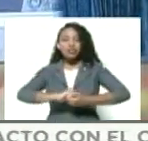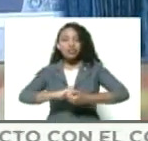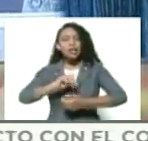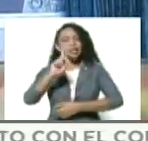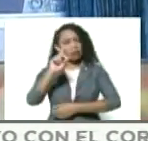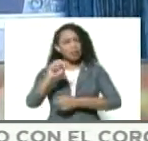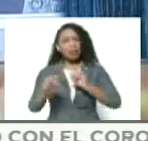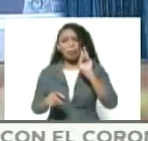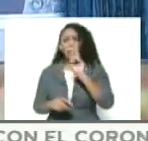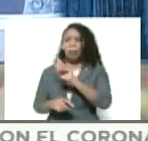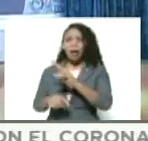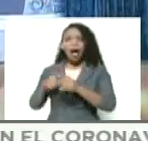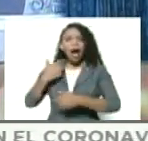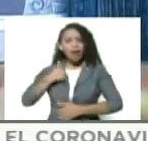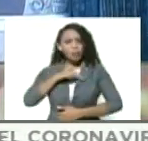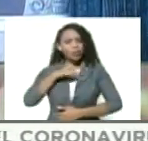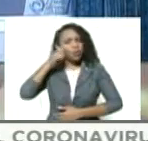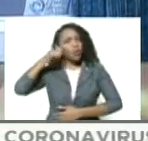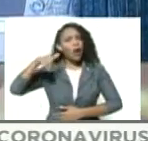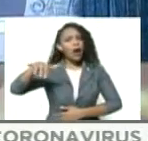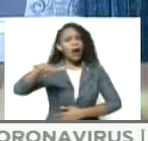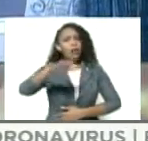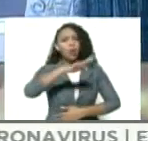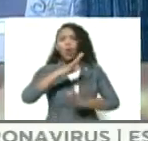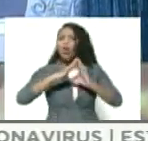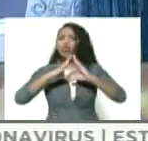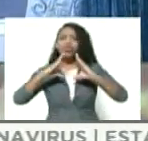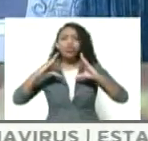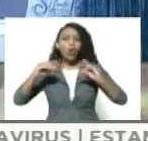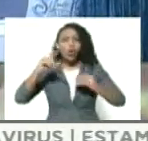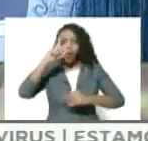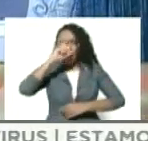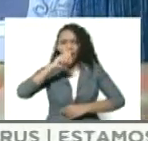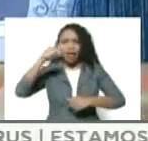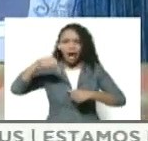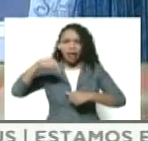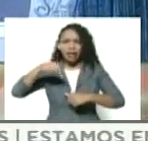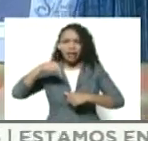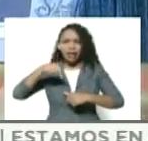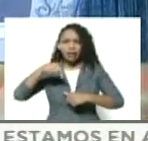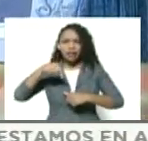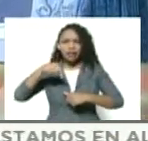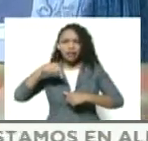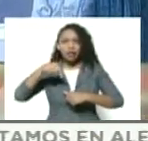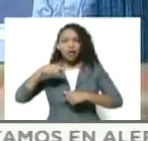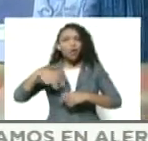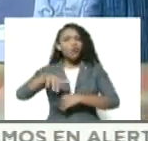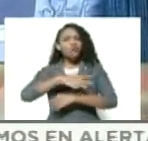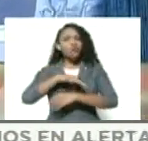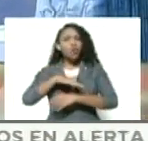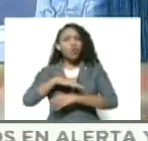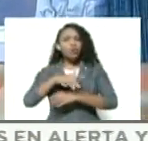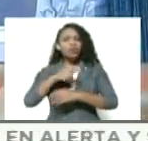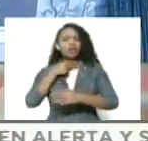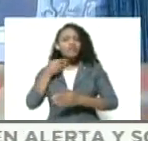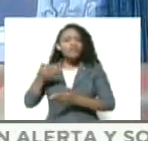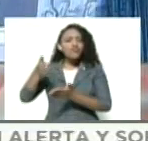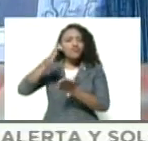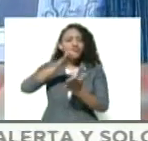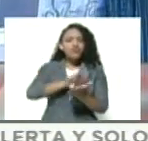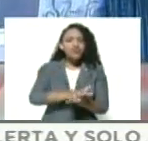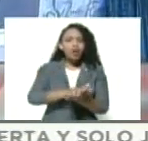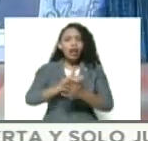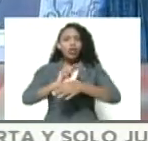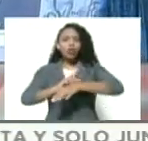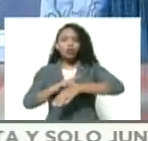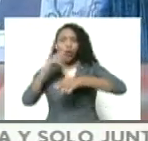También vi a nuestro pueblo, de todas las edades, aquí donde reposan los restos del doctor José Gregorio